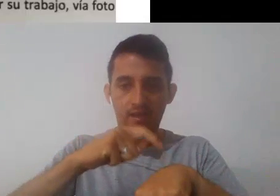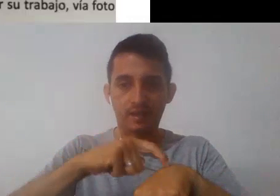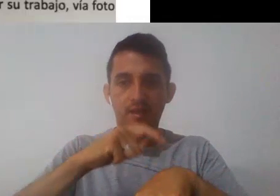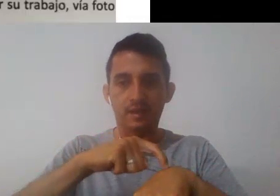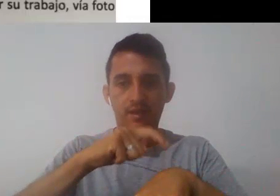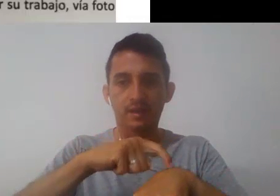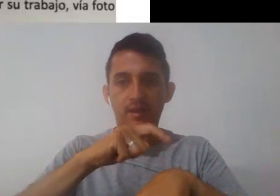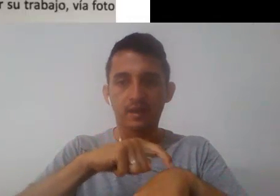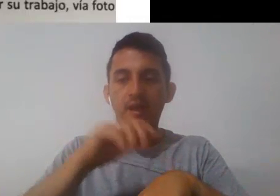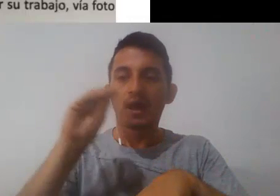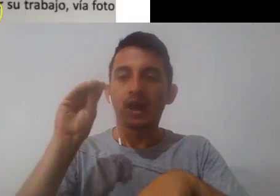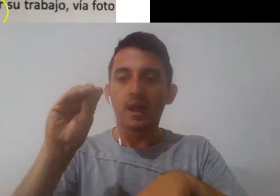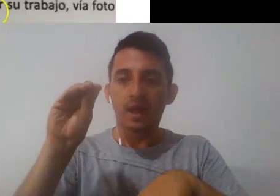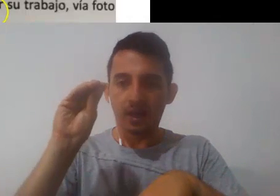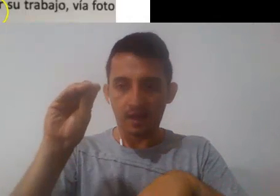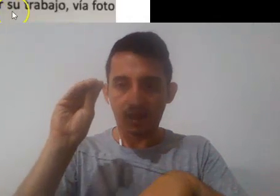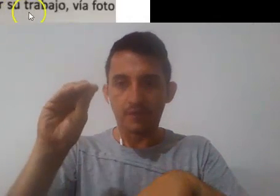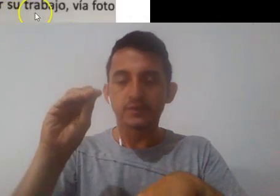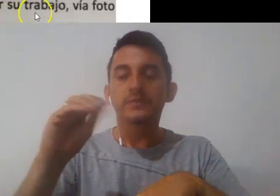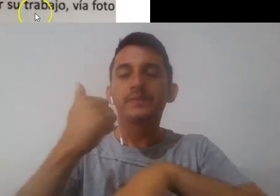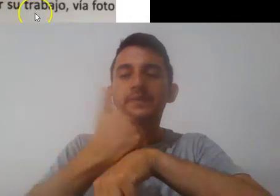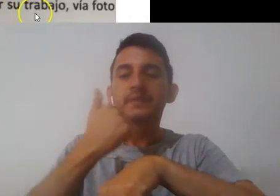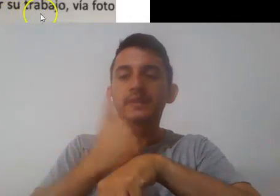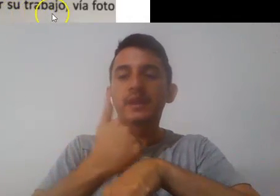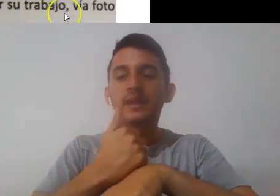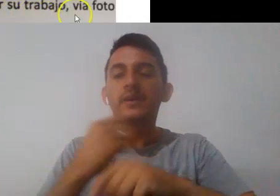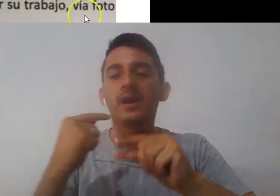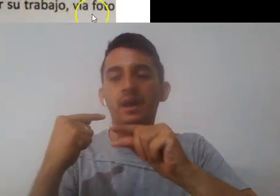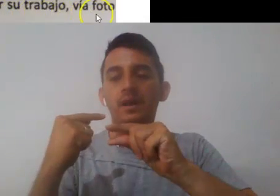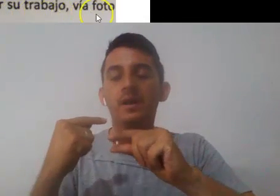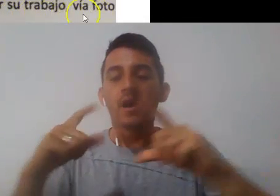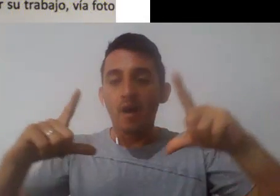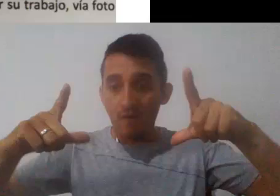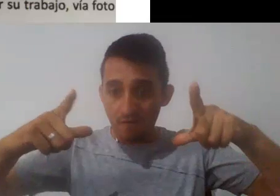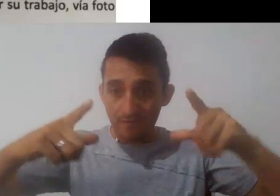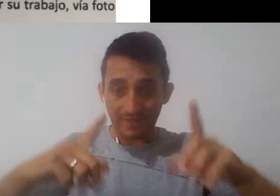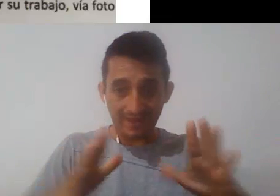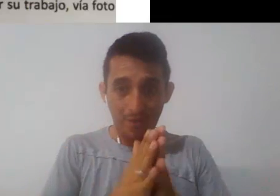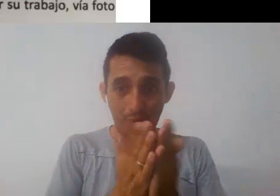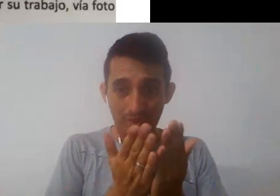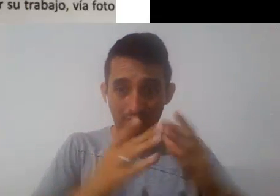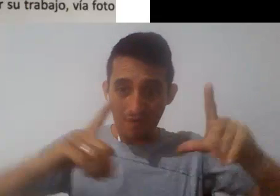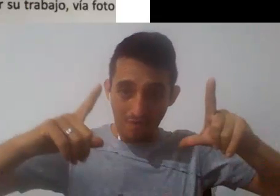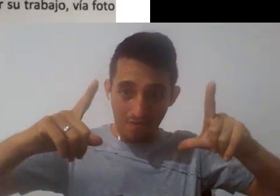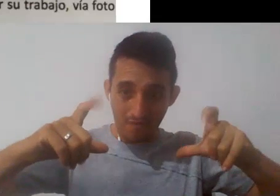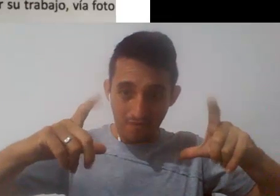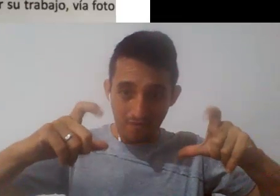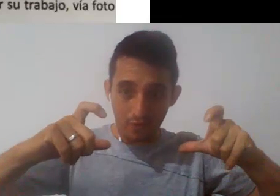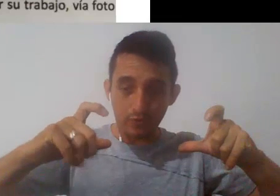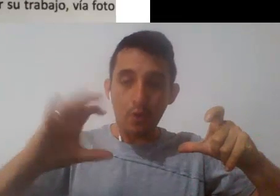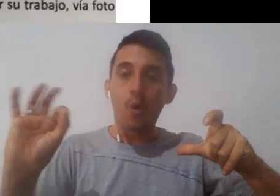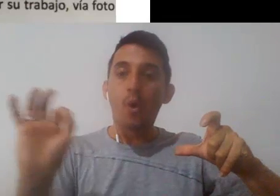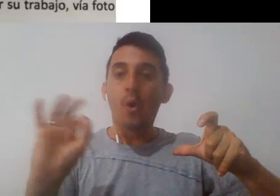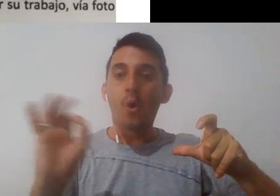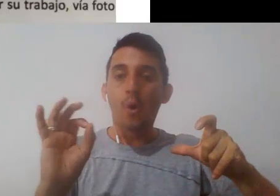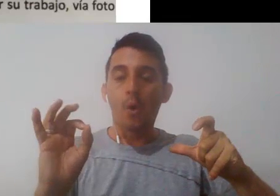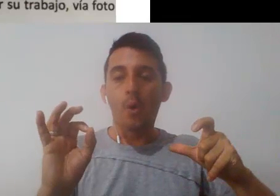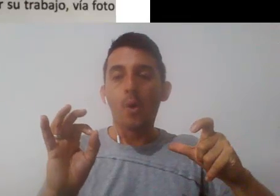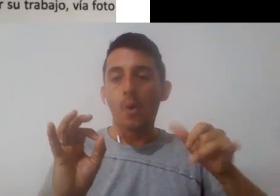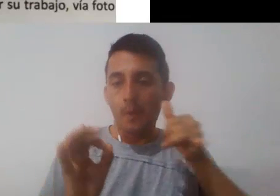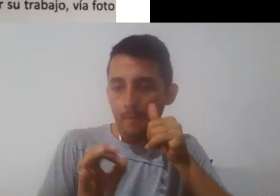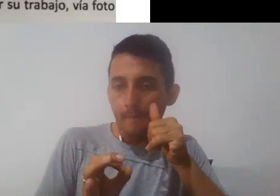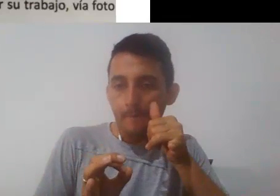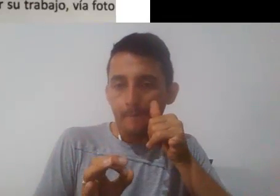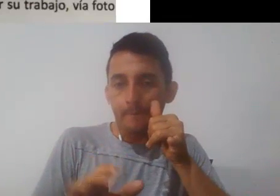indicadas para enviar su trabajo Vía foto Video Según